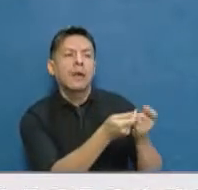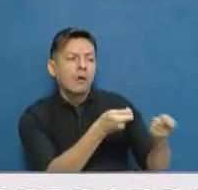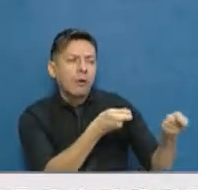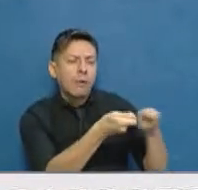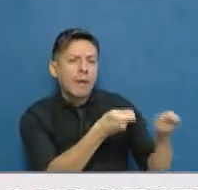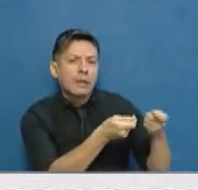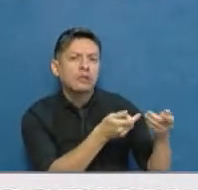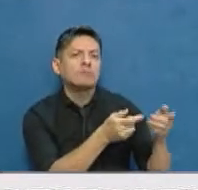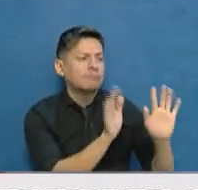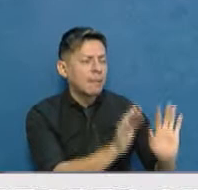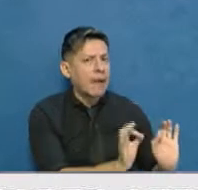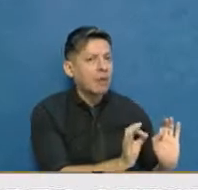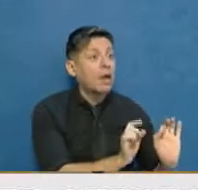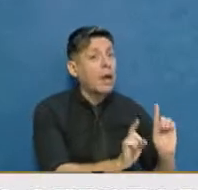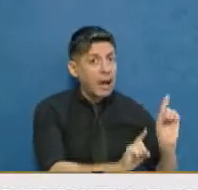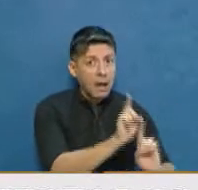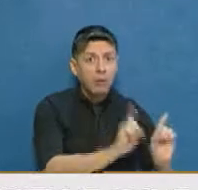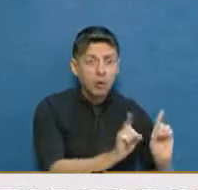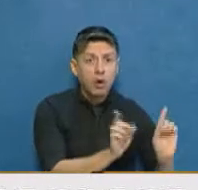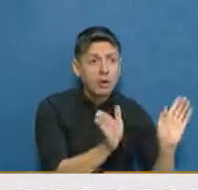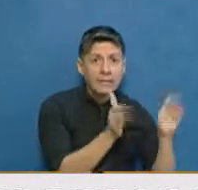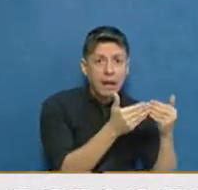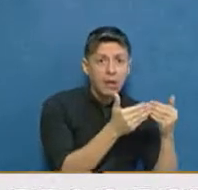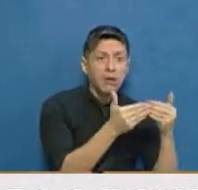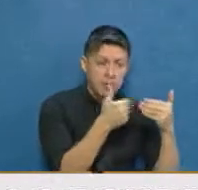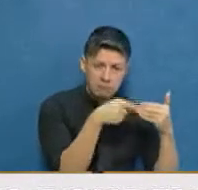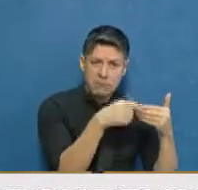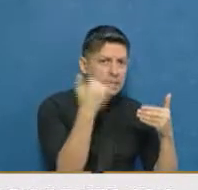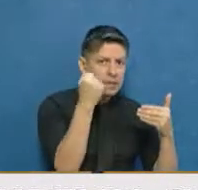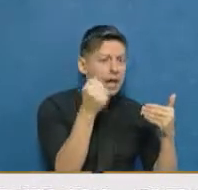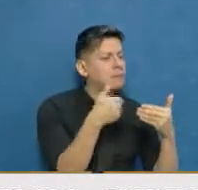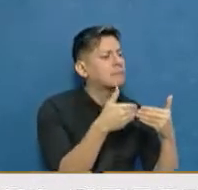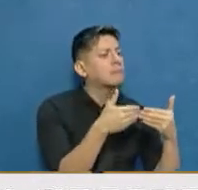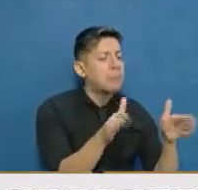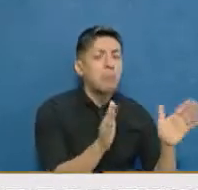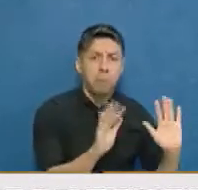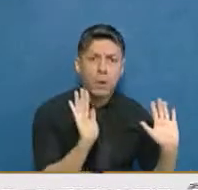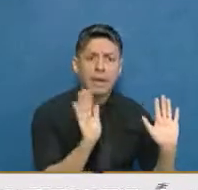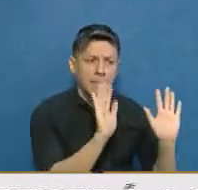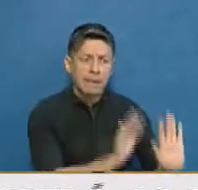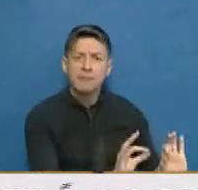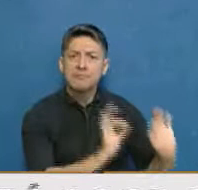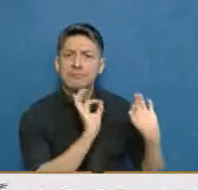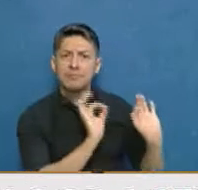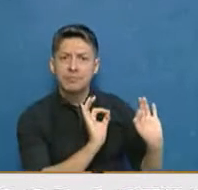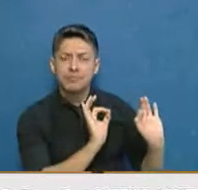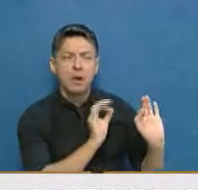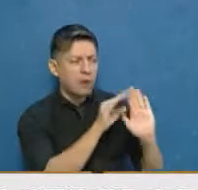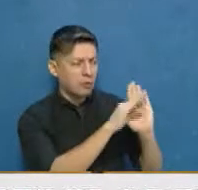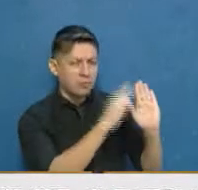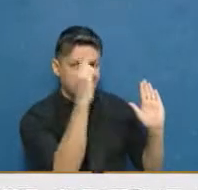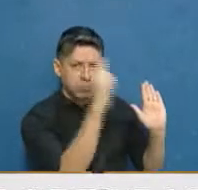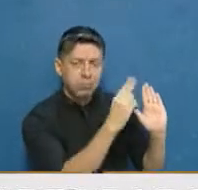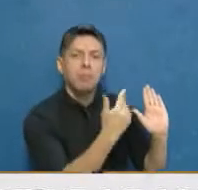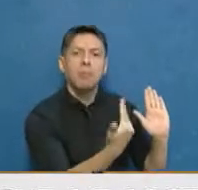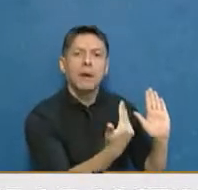puertas han vuelto, muchos habían sacado mercadería, ya están en condiciones de abrir sus puertas, de cumplir con los protocolos, que